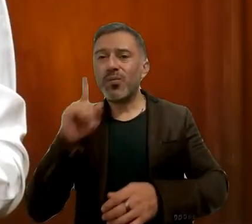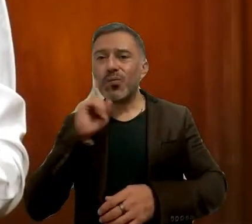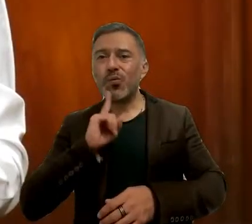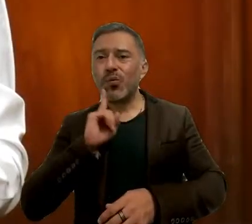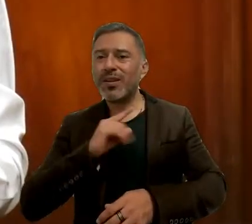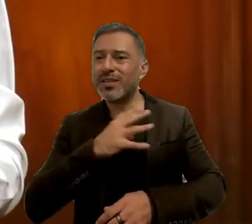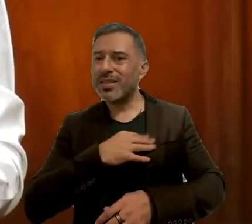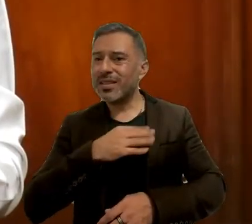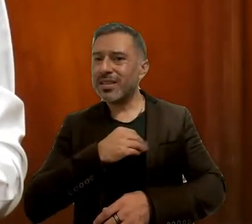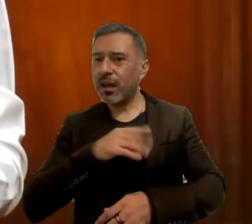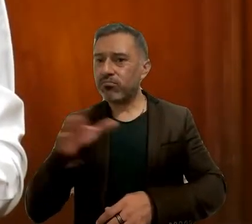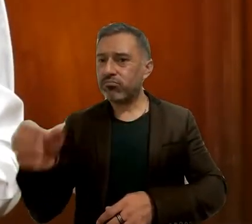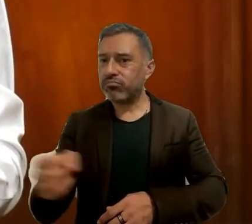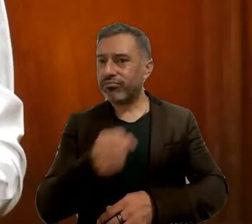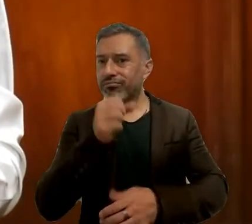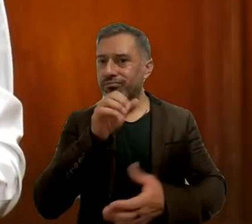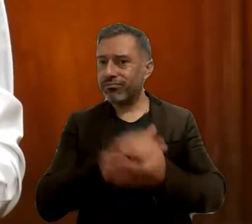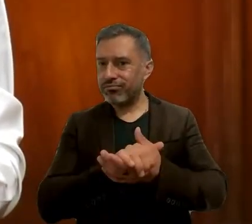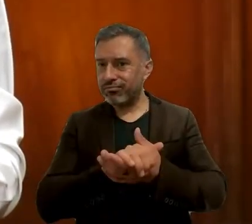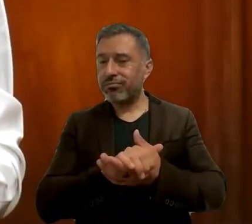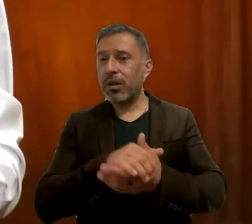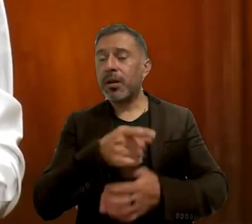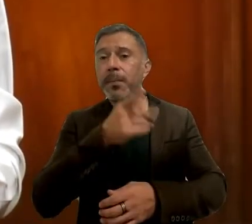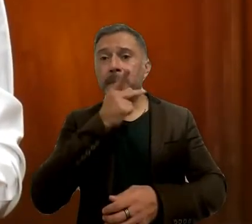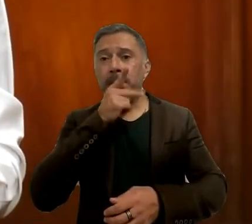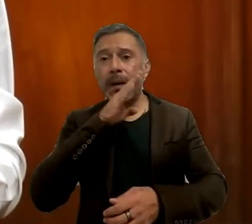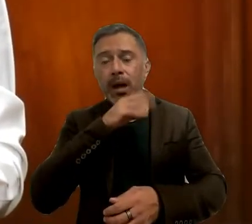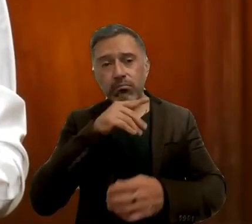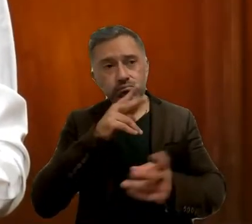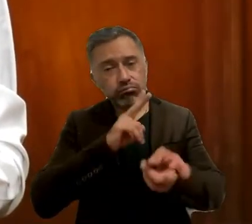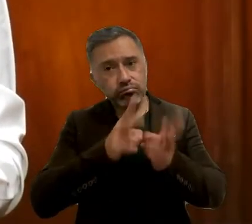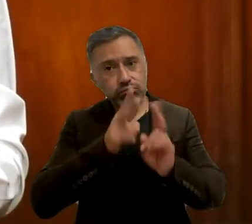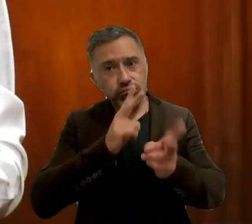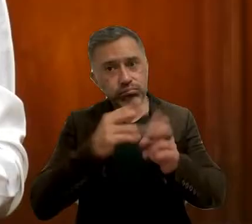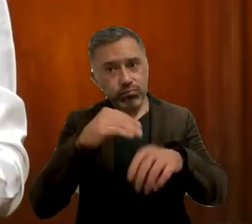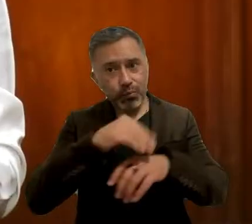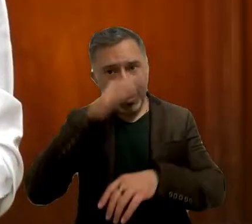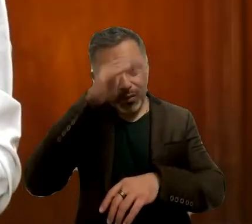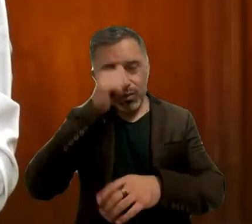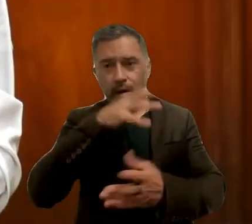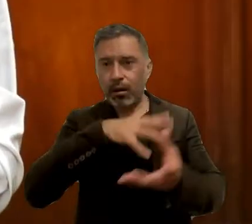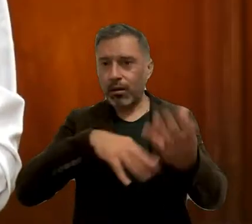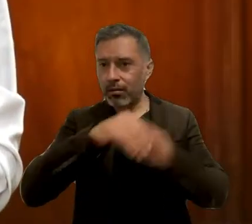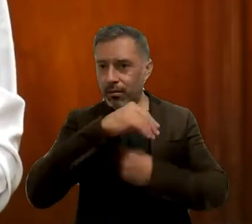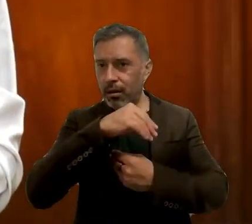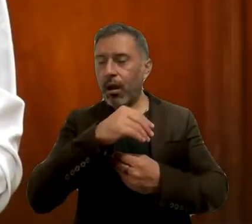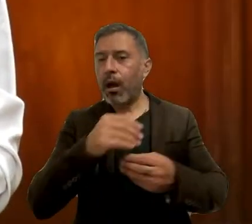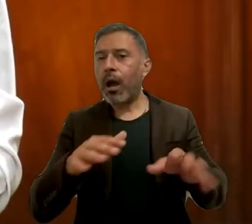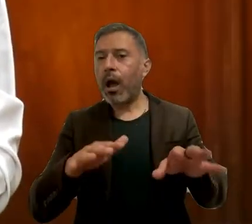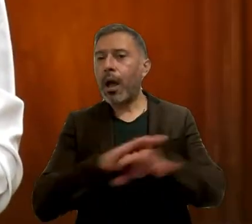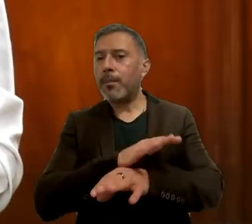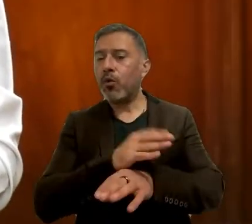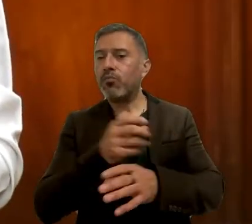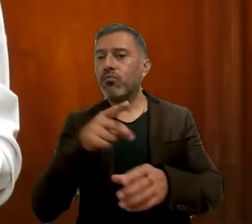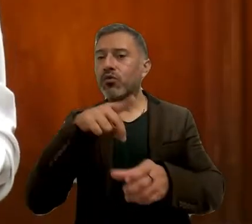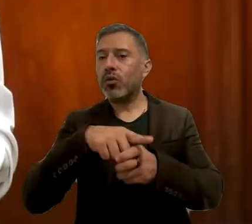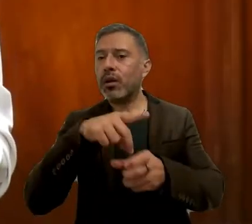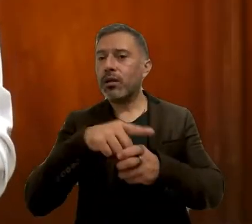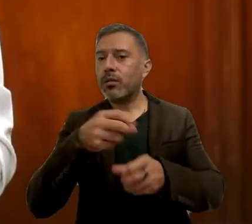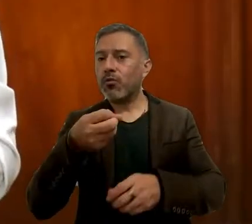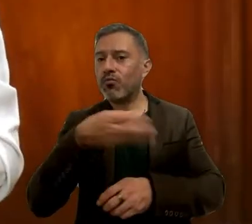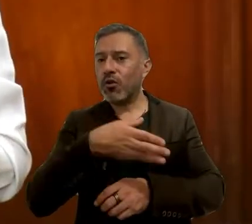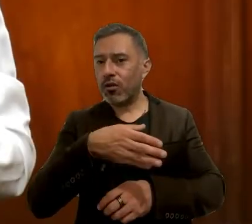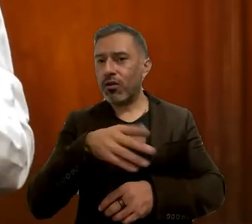a partir de un arreglo entre los padres a cambio de una dote. Muchos de estos casos validados por